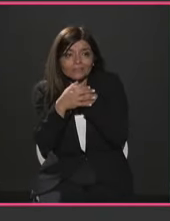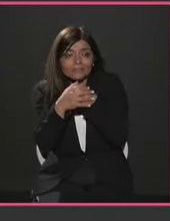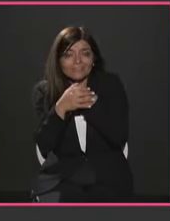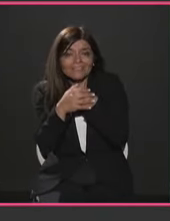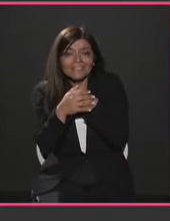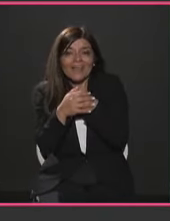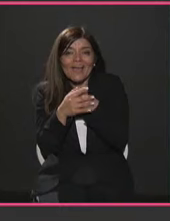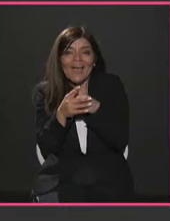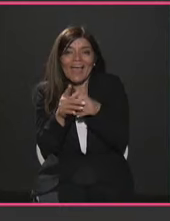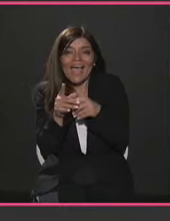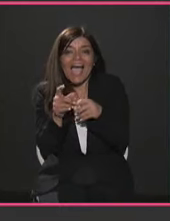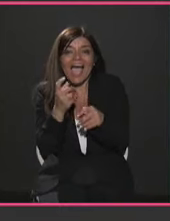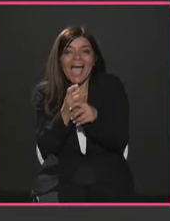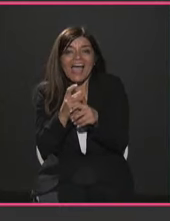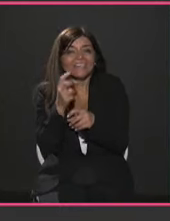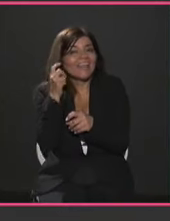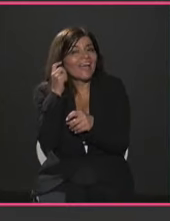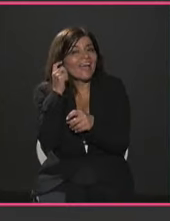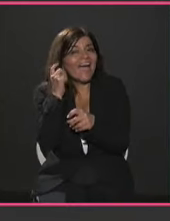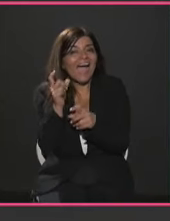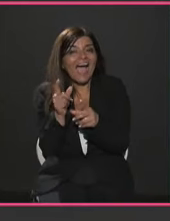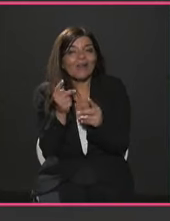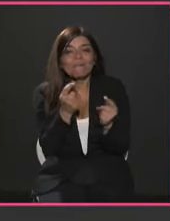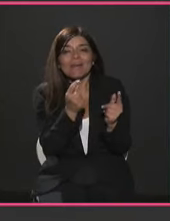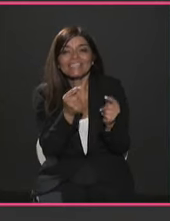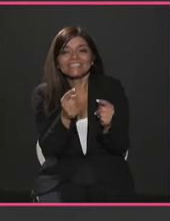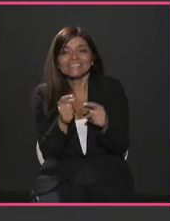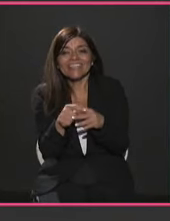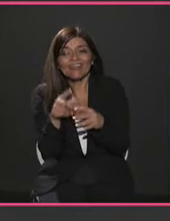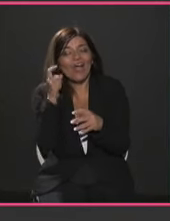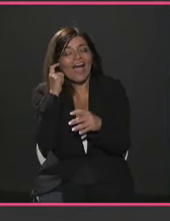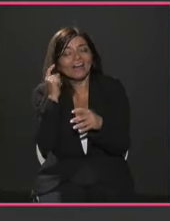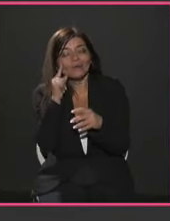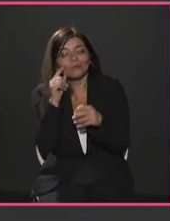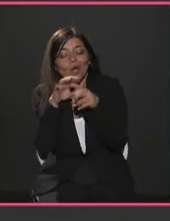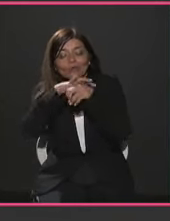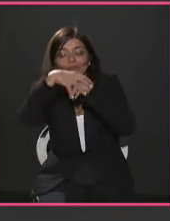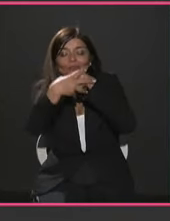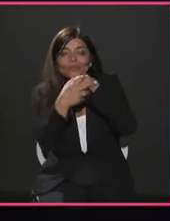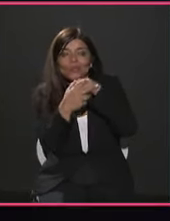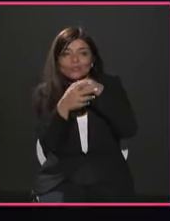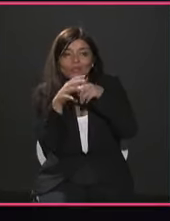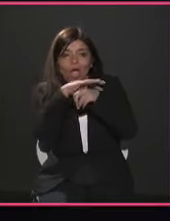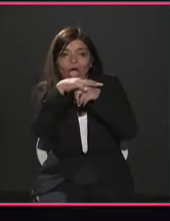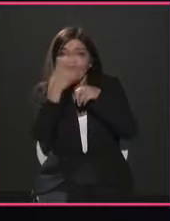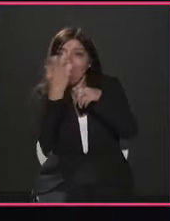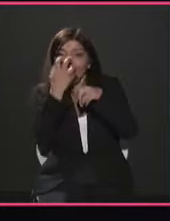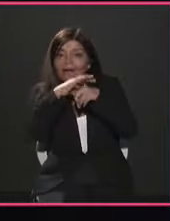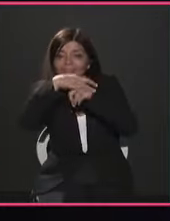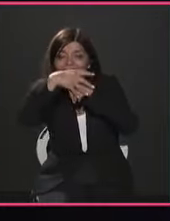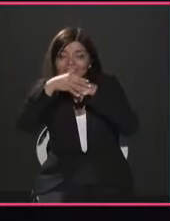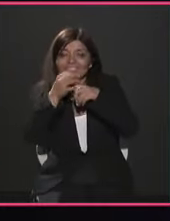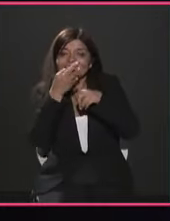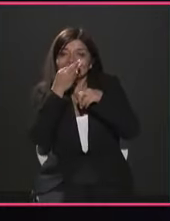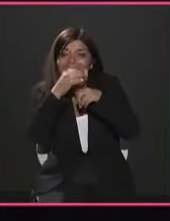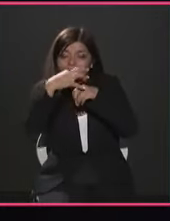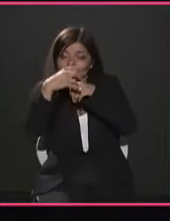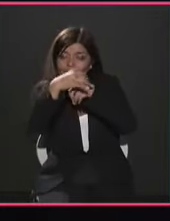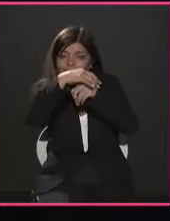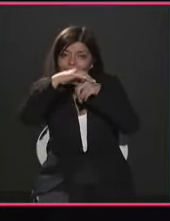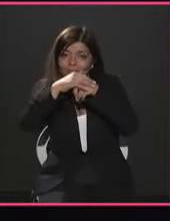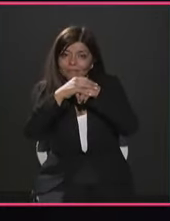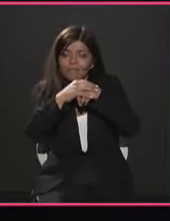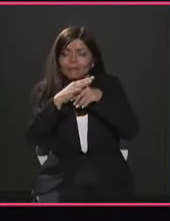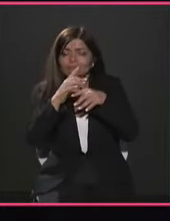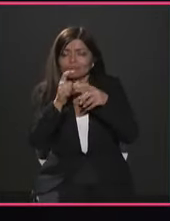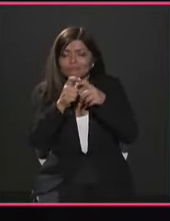aros que se parecen a esto para este día de hoy eh Como sabemos estas bacterias vienen en todos distintos de tamaños hay